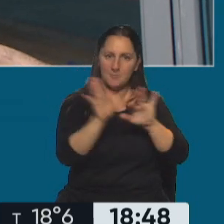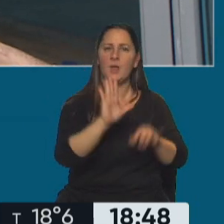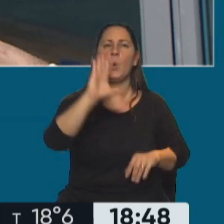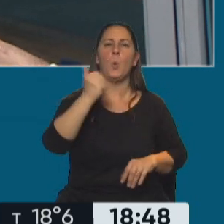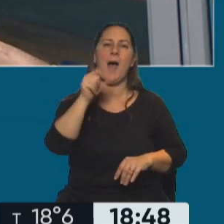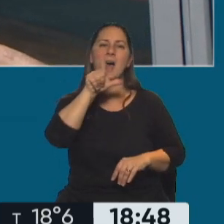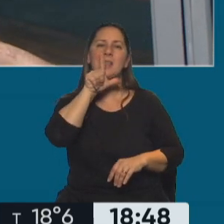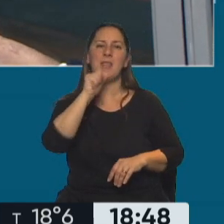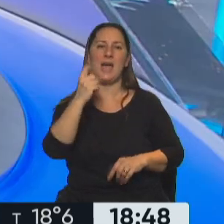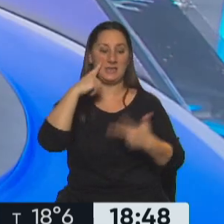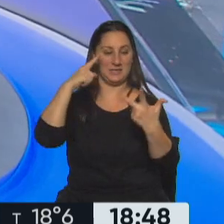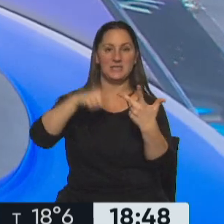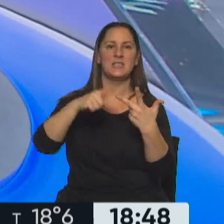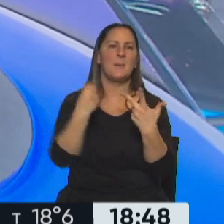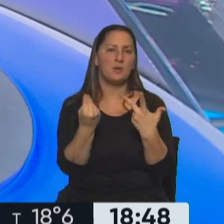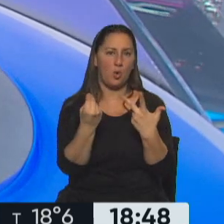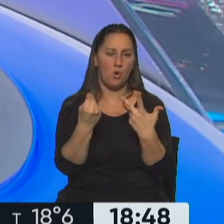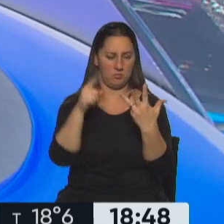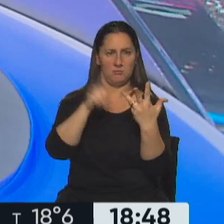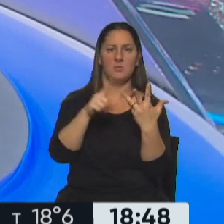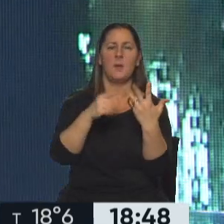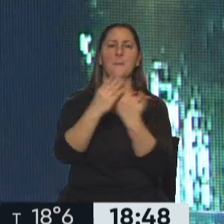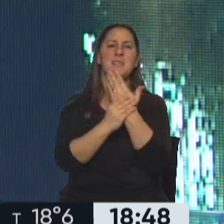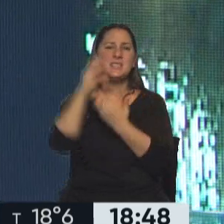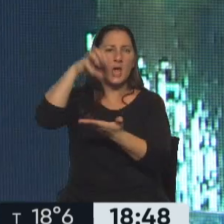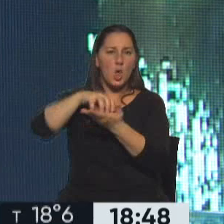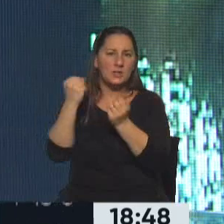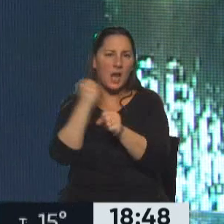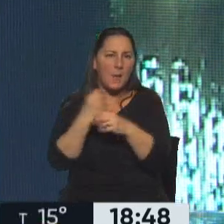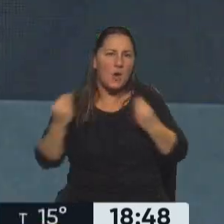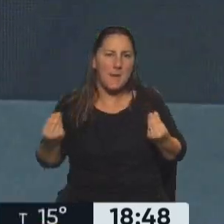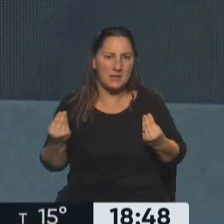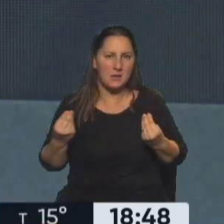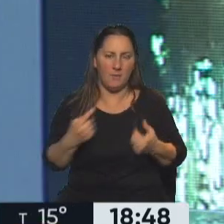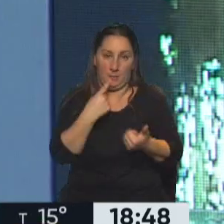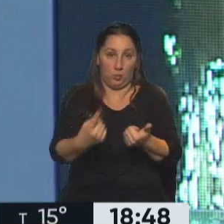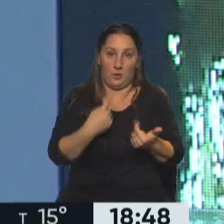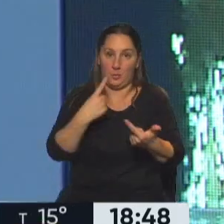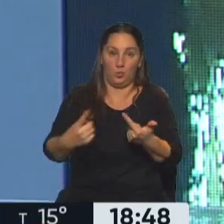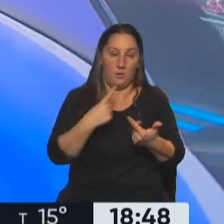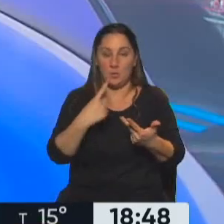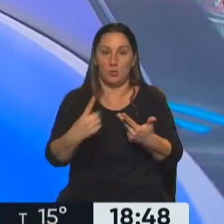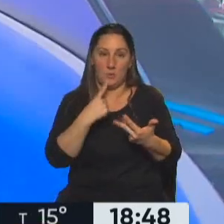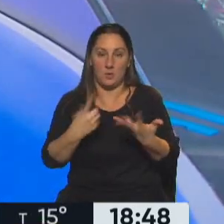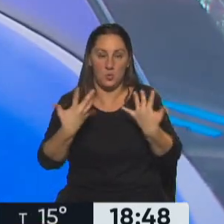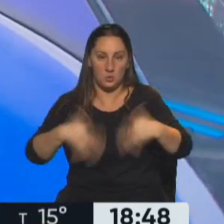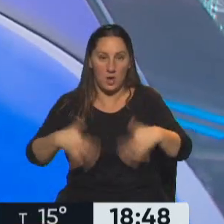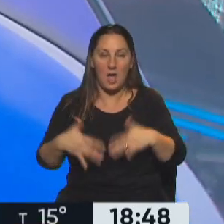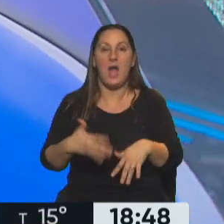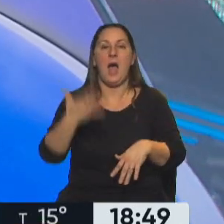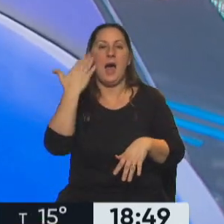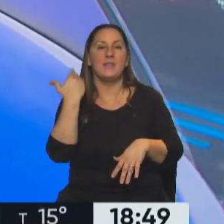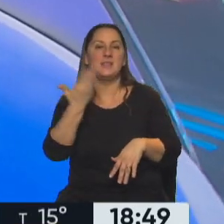la pregunta. Y te puedo sumar una más. ¿Qué A pasa ver. con el Ministerio de Trabajo? Me gustaría saber No, eso también, ¿no? ¿cuántas ¿Qué va a pasar? preguntas, Porque aparte se chica, hablaba de cuántas un preguntas. Claudio Moroni